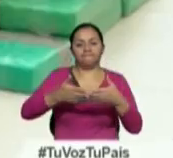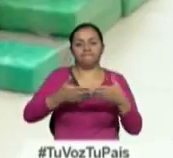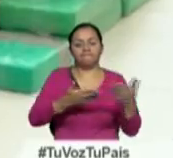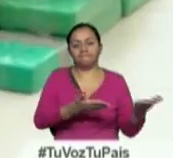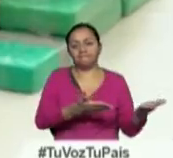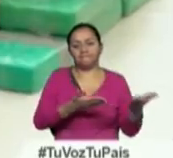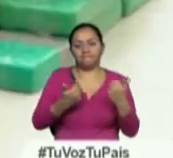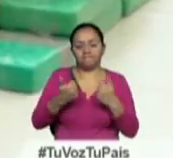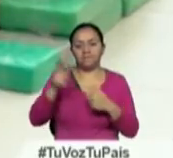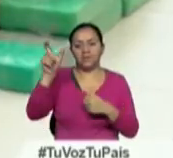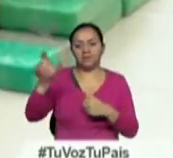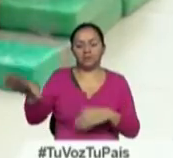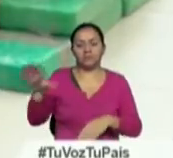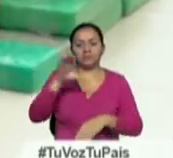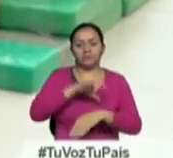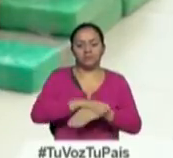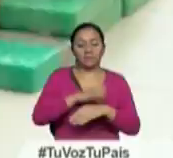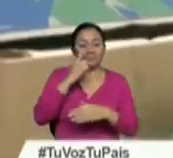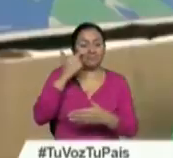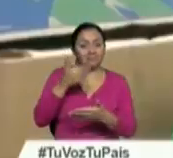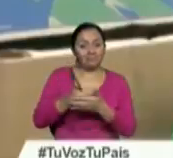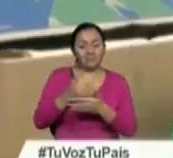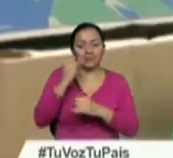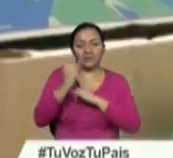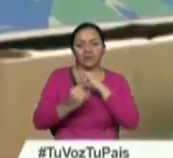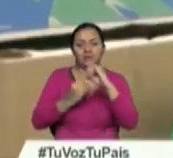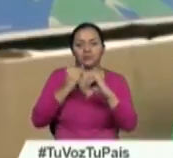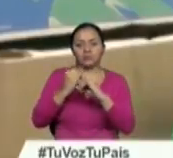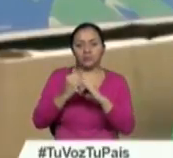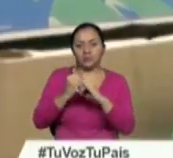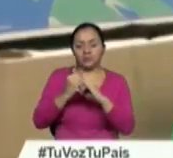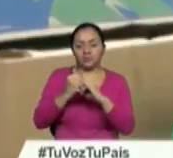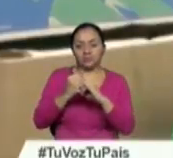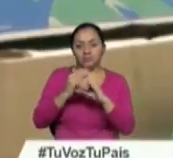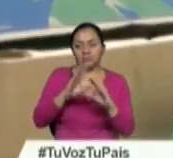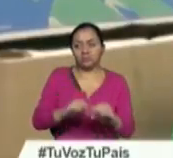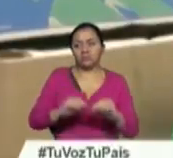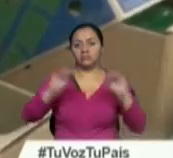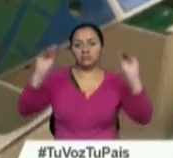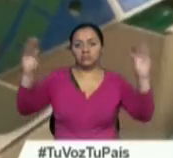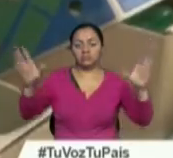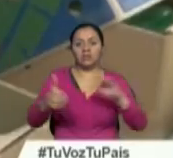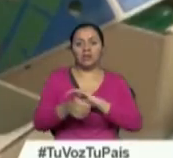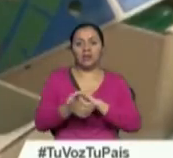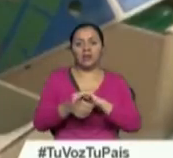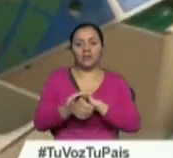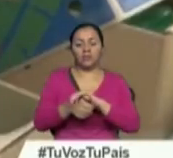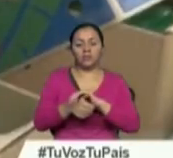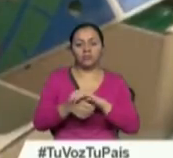de detenidos y evidencias en aguas internacionales y ser trasladados a Galápagos ante la autoridad